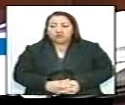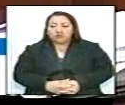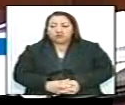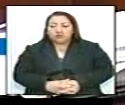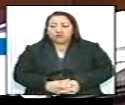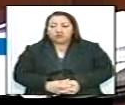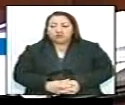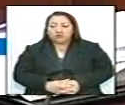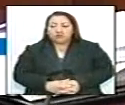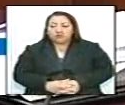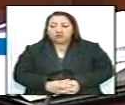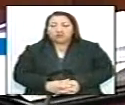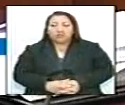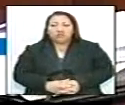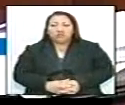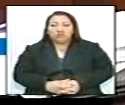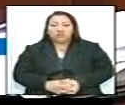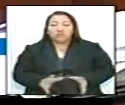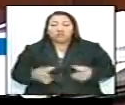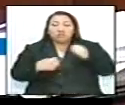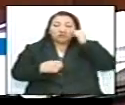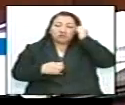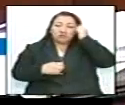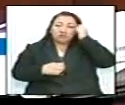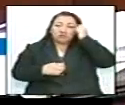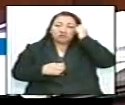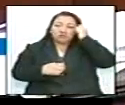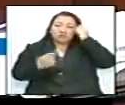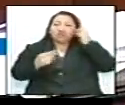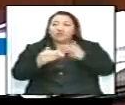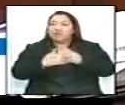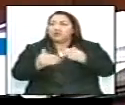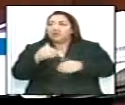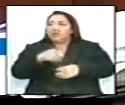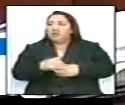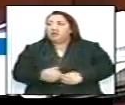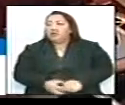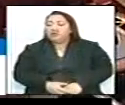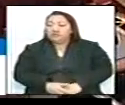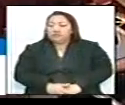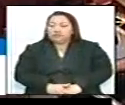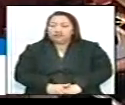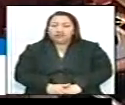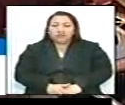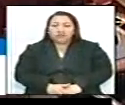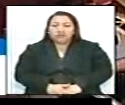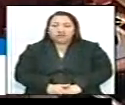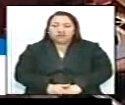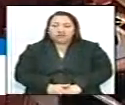tomar una decisión para el adelanto de elecciones, señora presidenta. Muchas gracias. Congresista Miguel Ángel Torres.